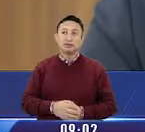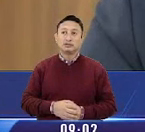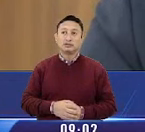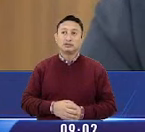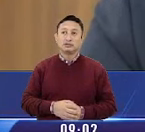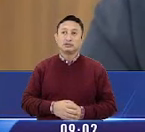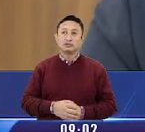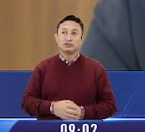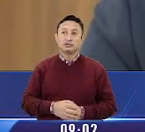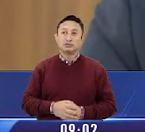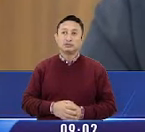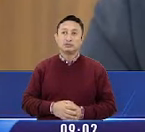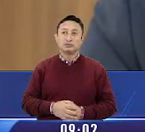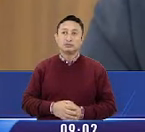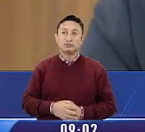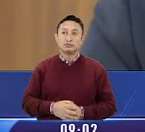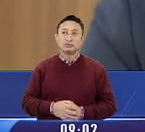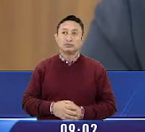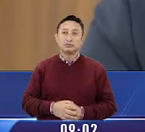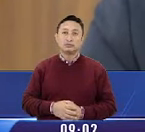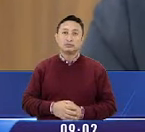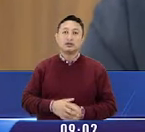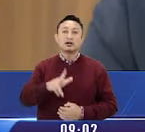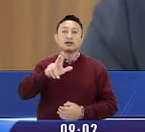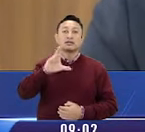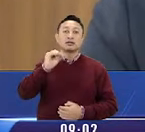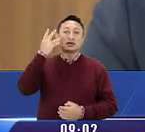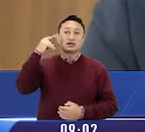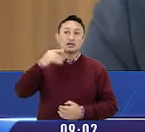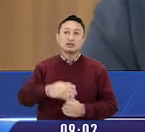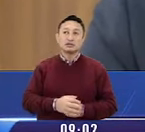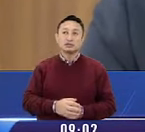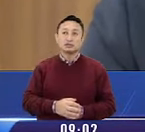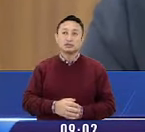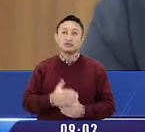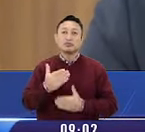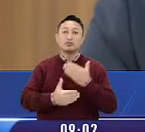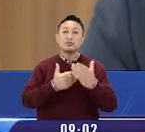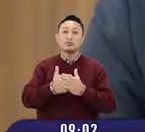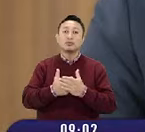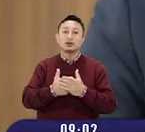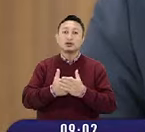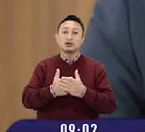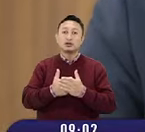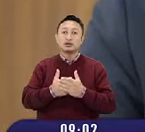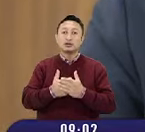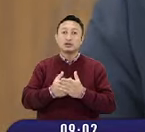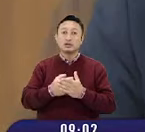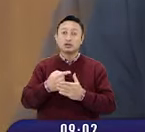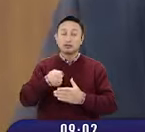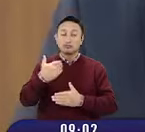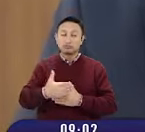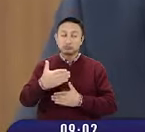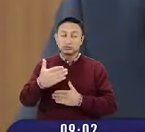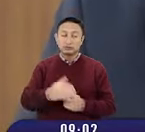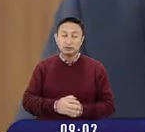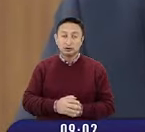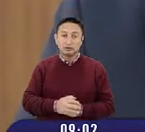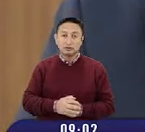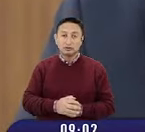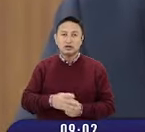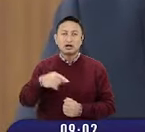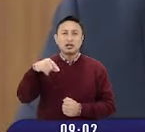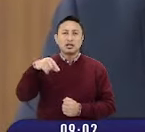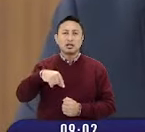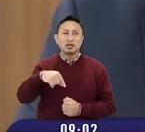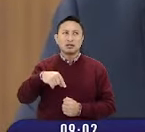Control y queda un plazo de 30 días para que lo terminen, porque es un proceso regular que hay que seguir. No estamos queriendo suplir